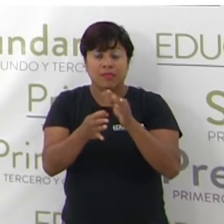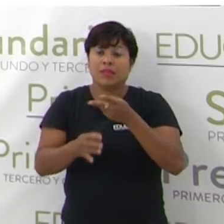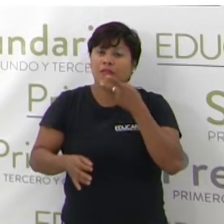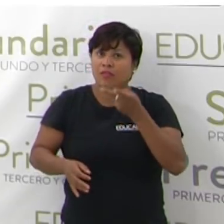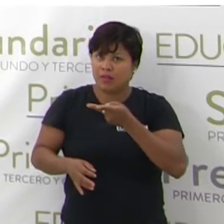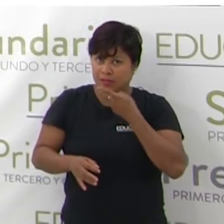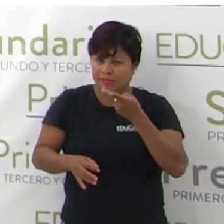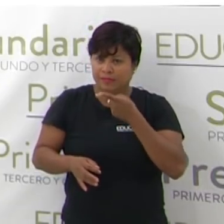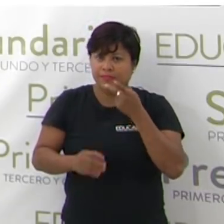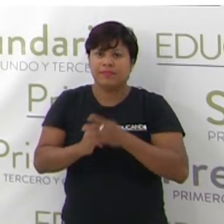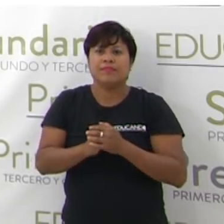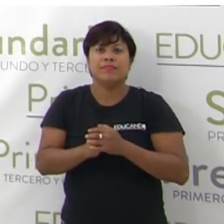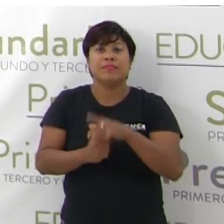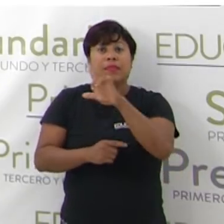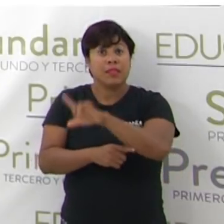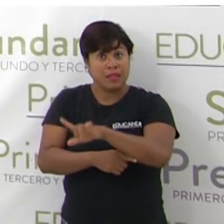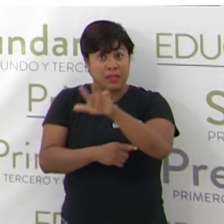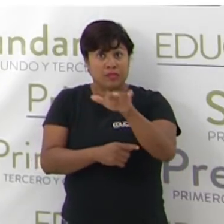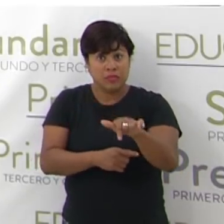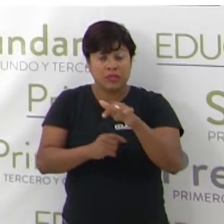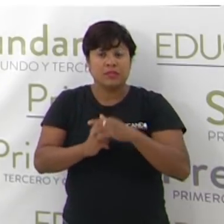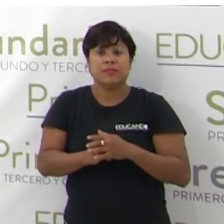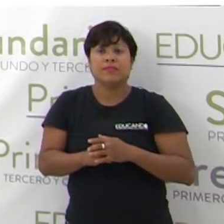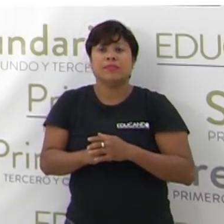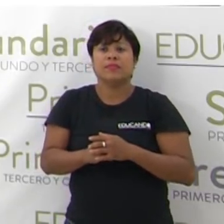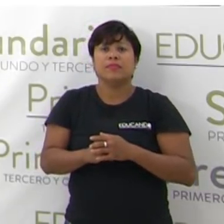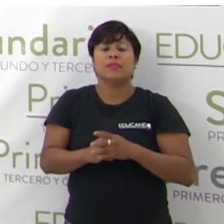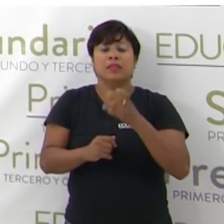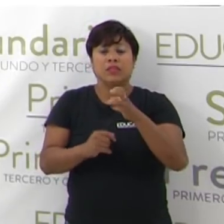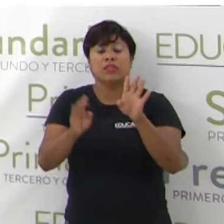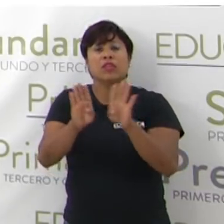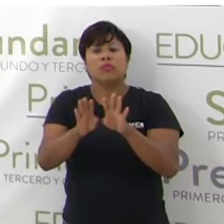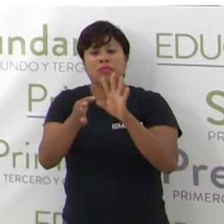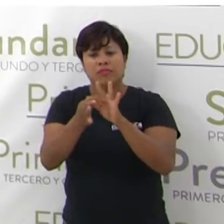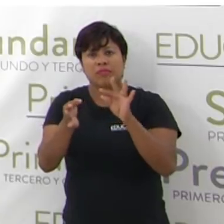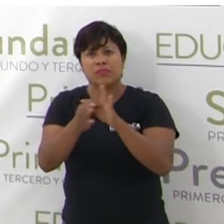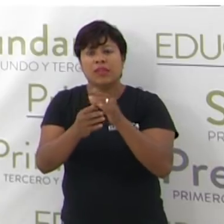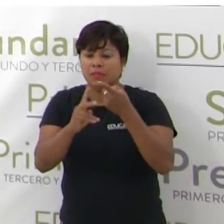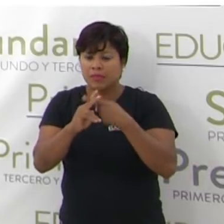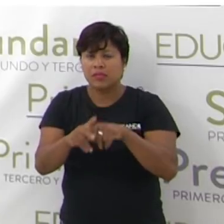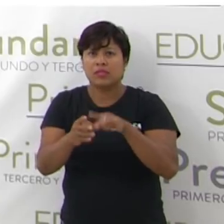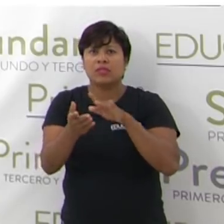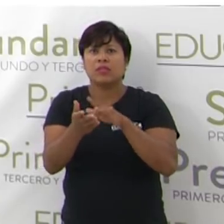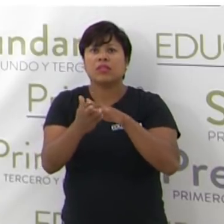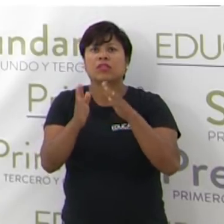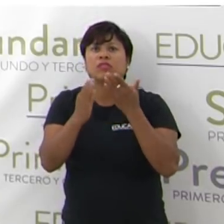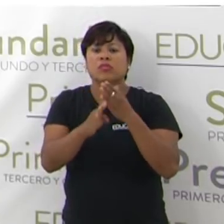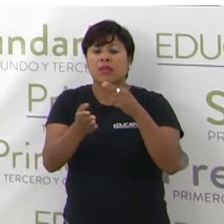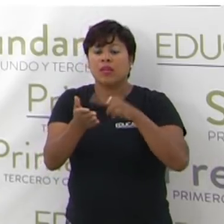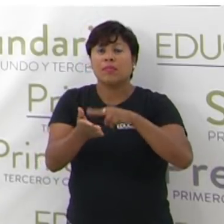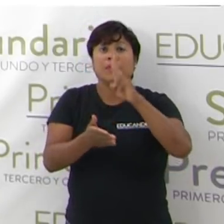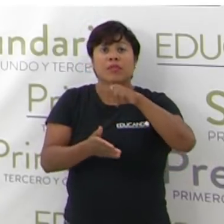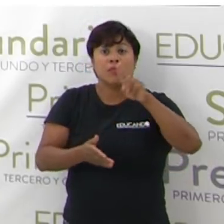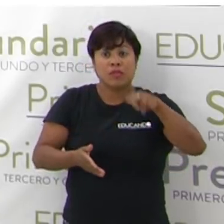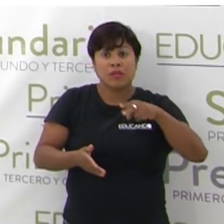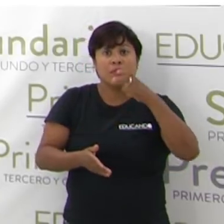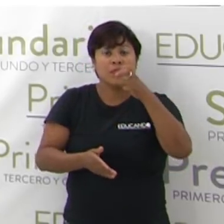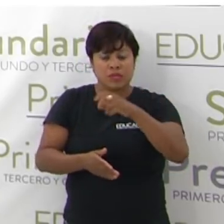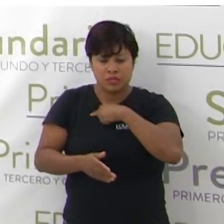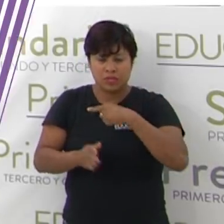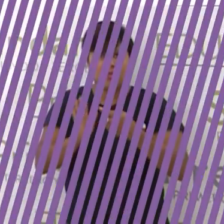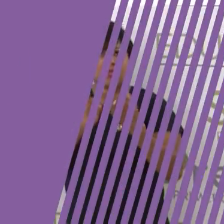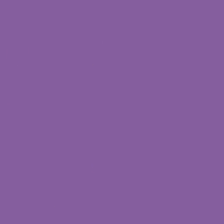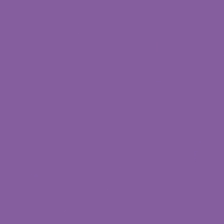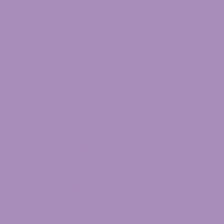oral. Poco después, la narración se empezó a apoyar de la pintura, así que por eso les muestro la